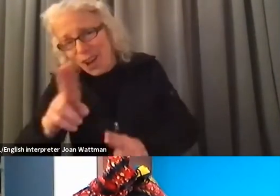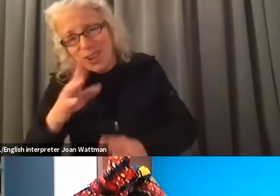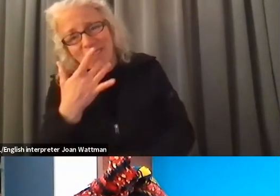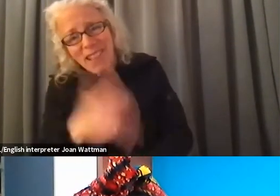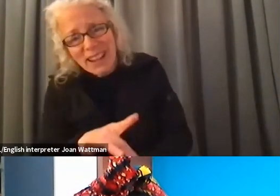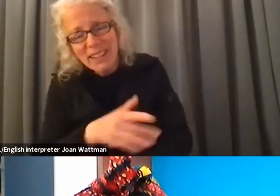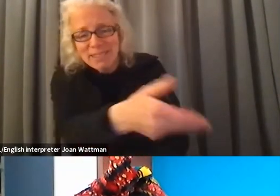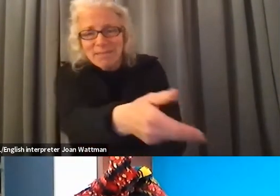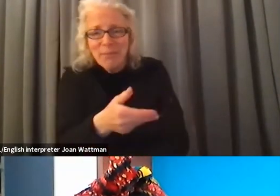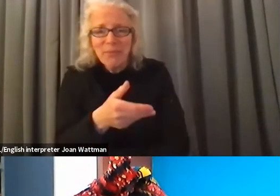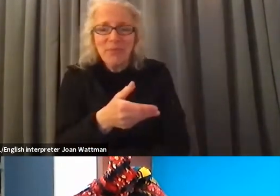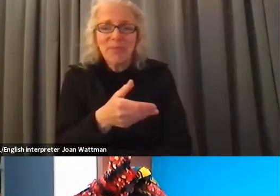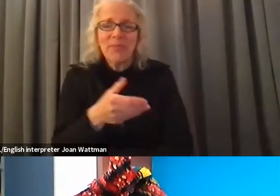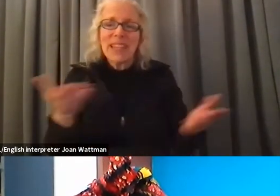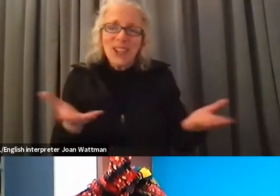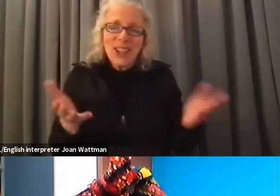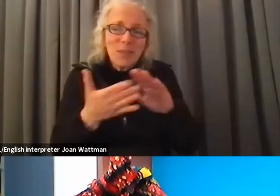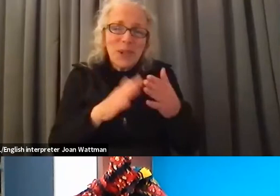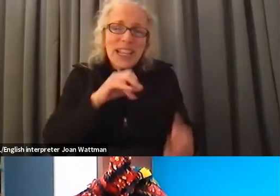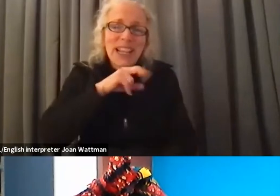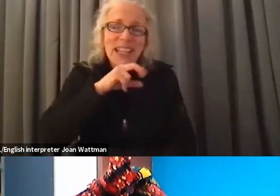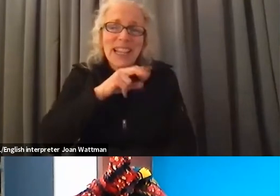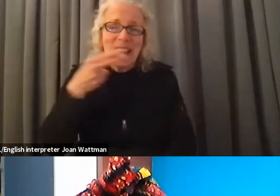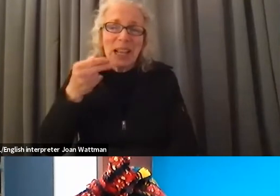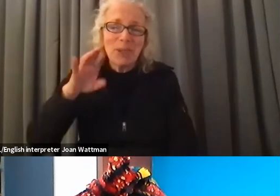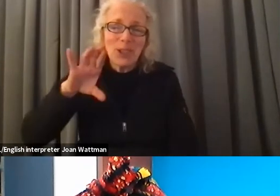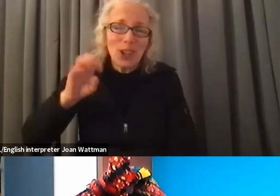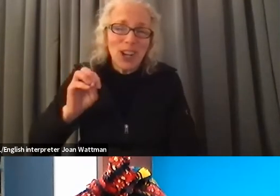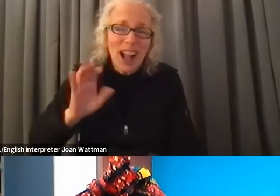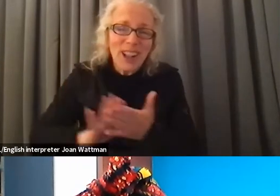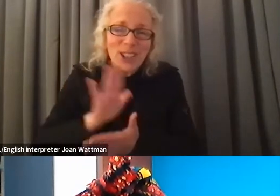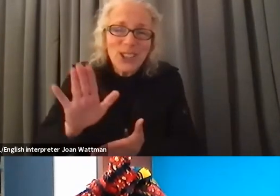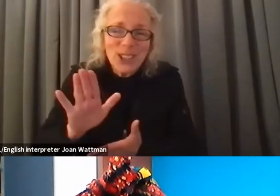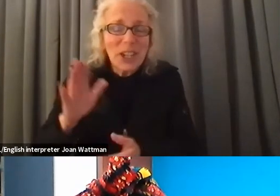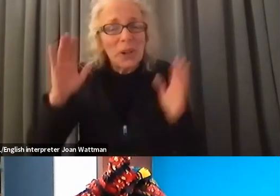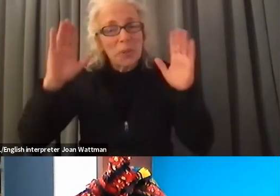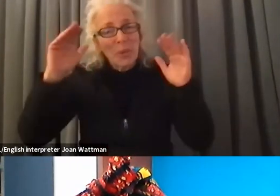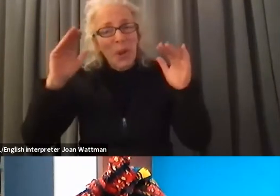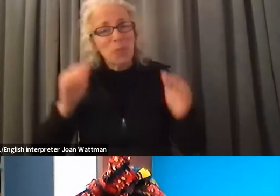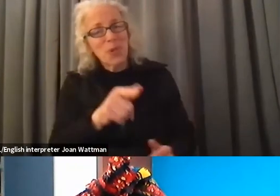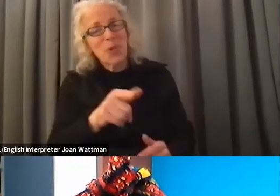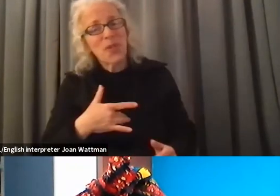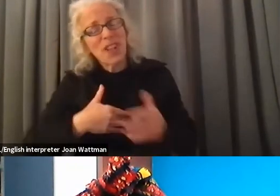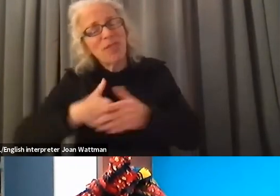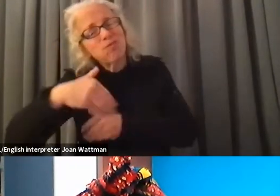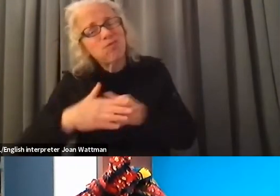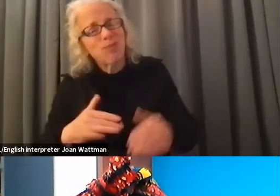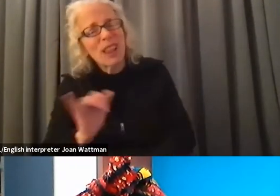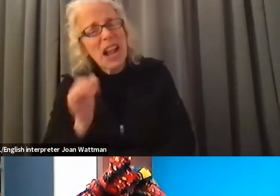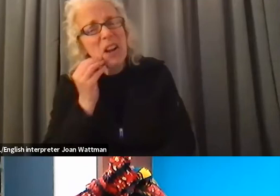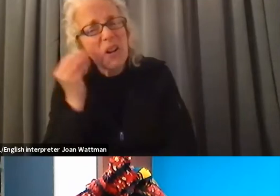Hampshire College. Esperamos que aquí encuentres otro hogar. Gracias por acompañarnos hoy desde el suroccidente